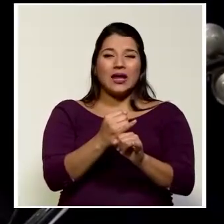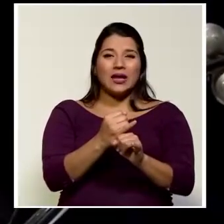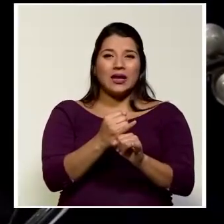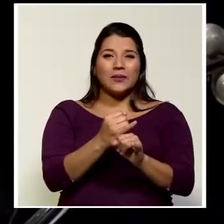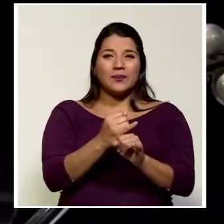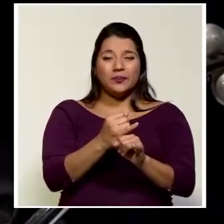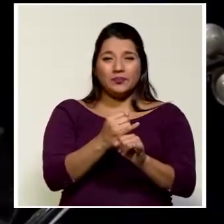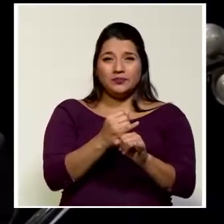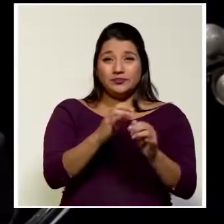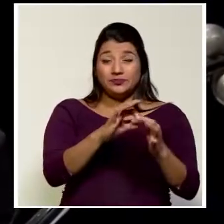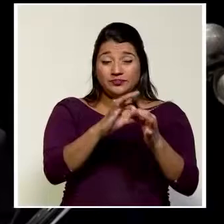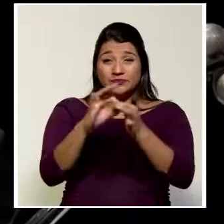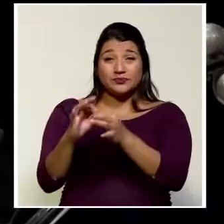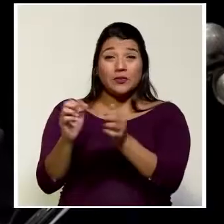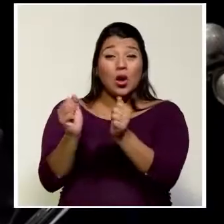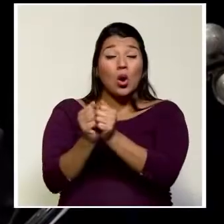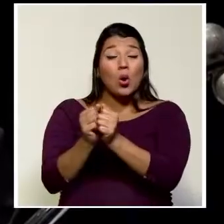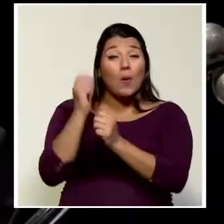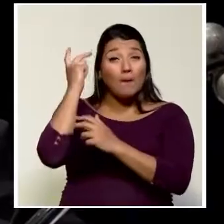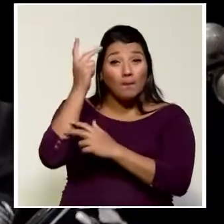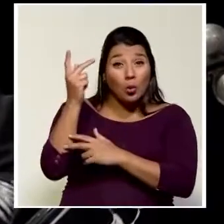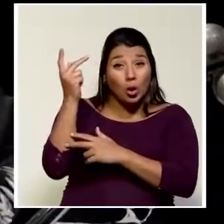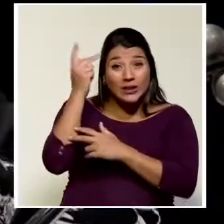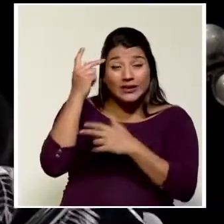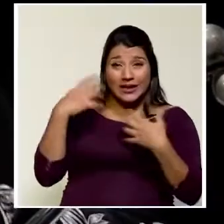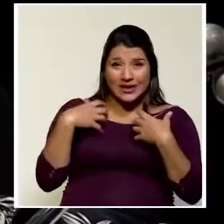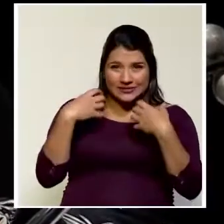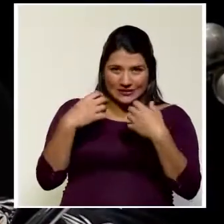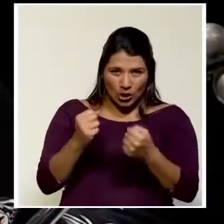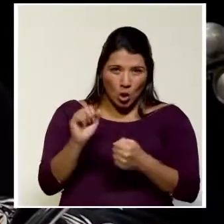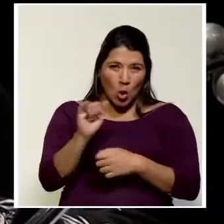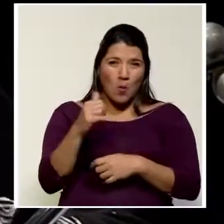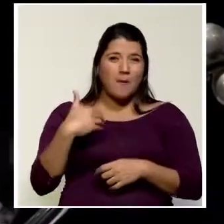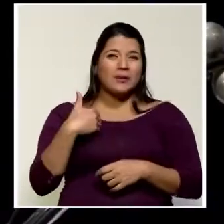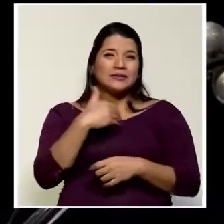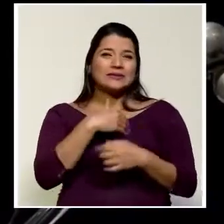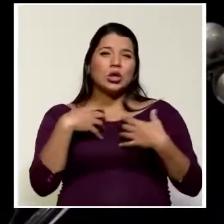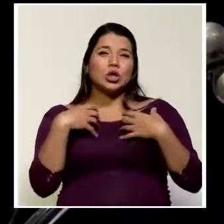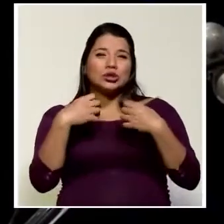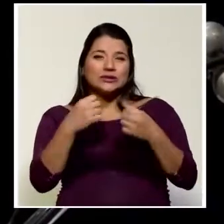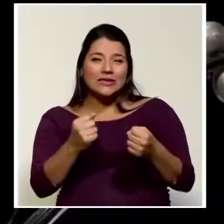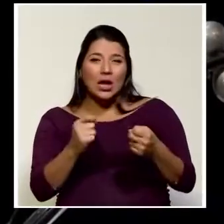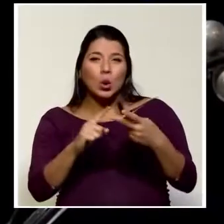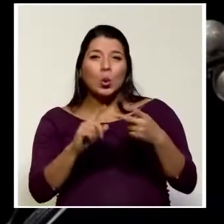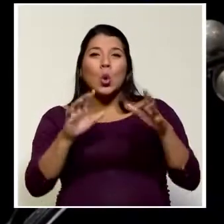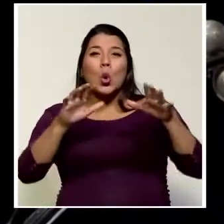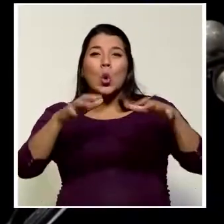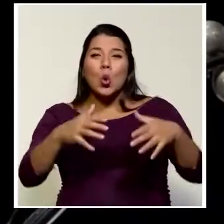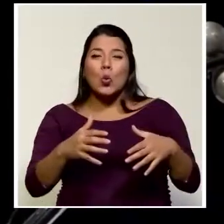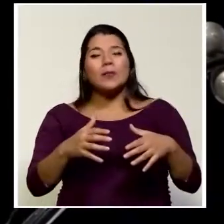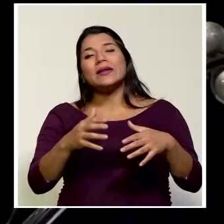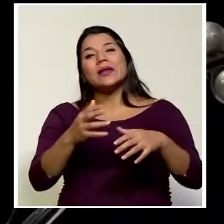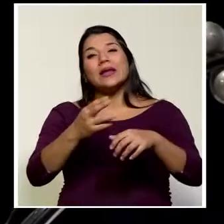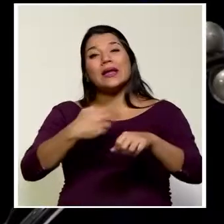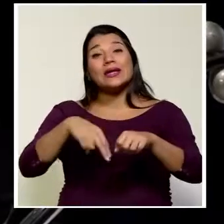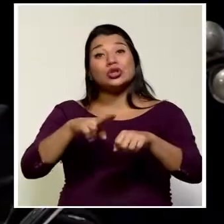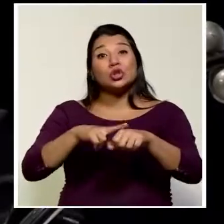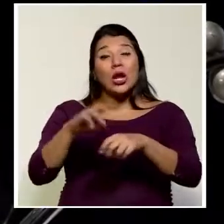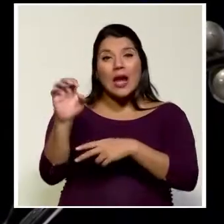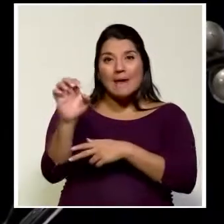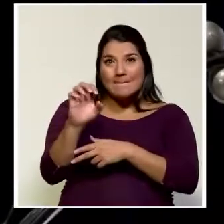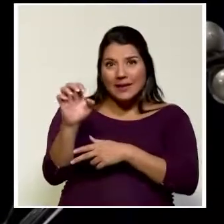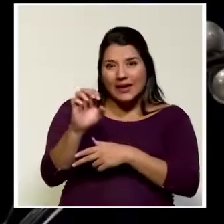política sanitaria desde el Ministerio de Salud, desde la Comisión Nacional de Emergencia como un eje de operación